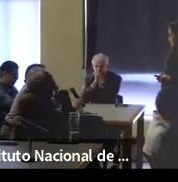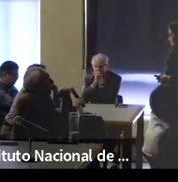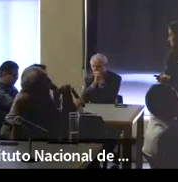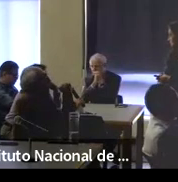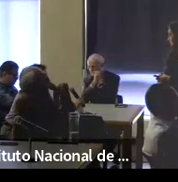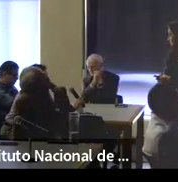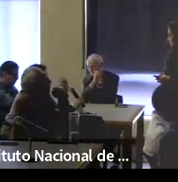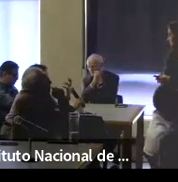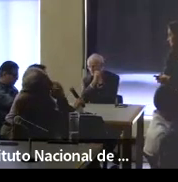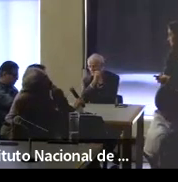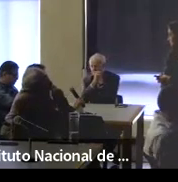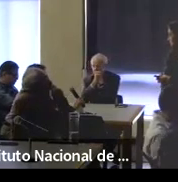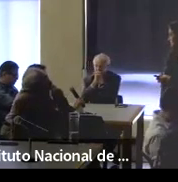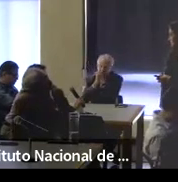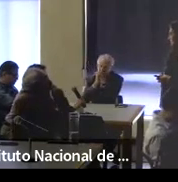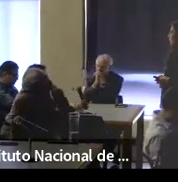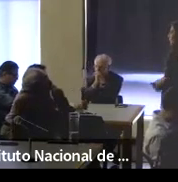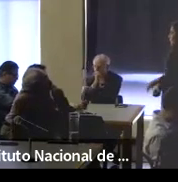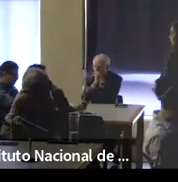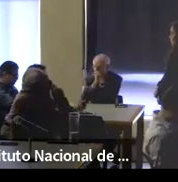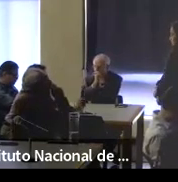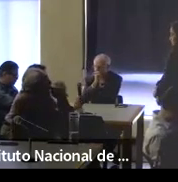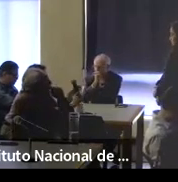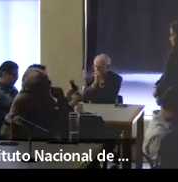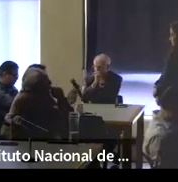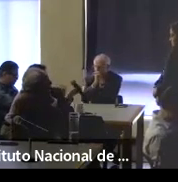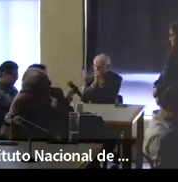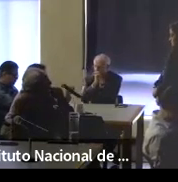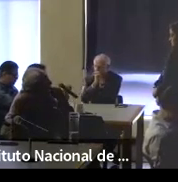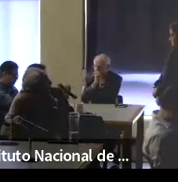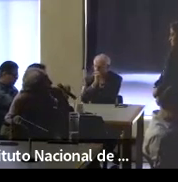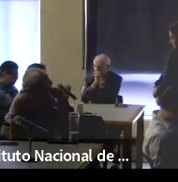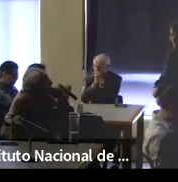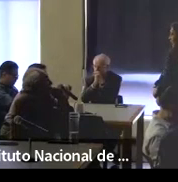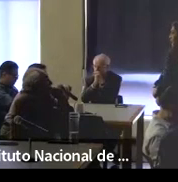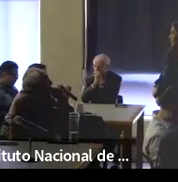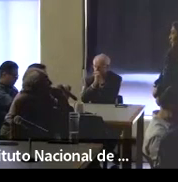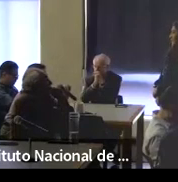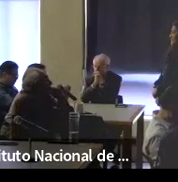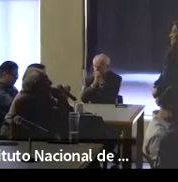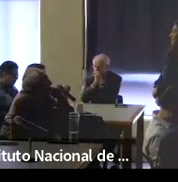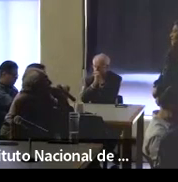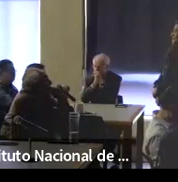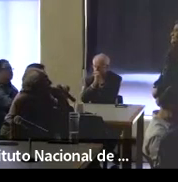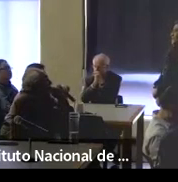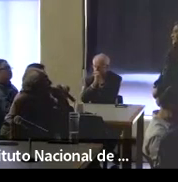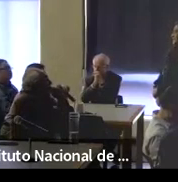trabajo este después se ve afectado cómo lo logras cómo logro que